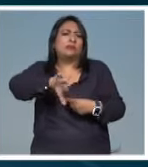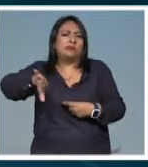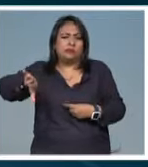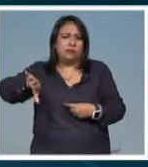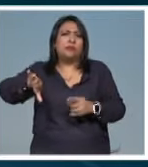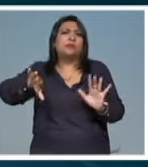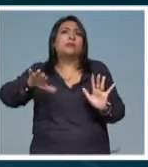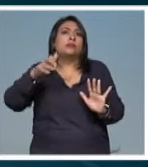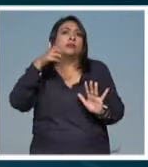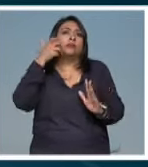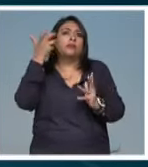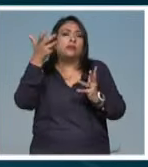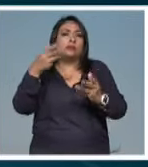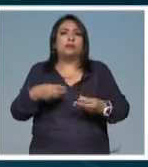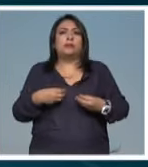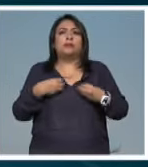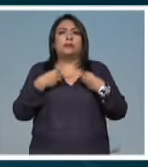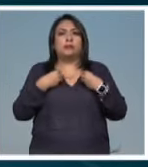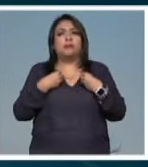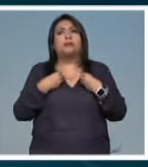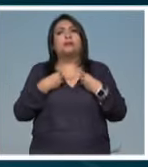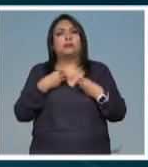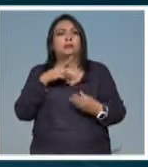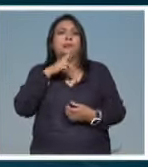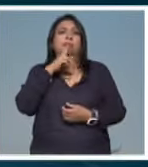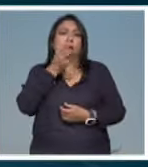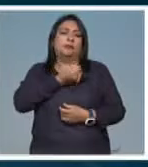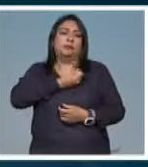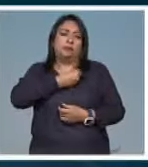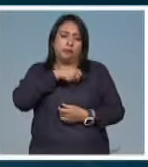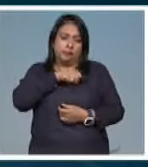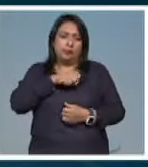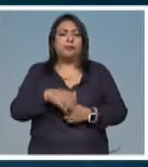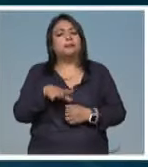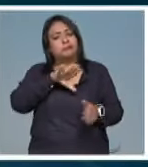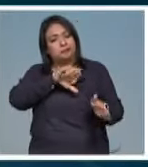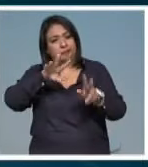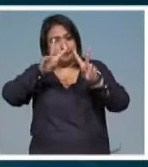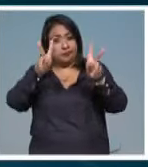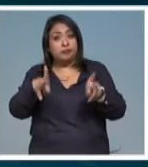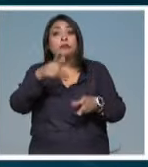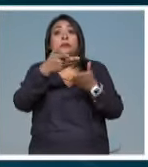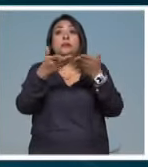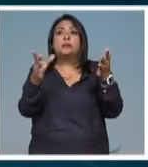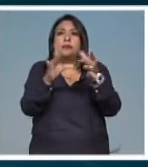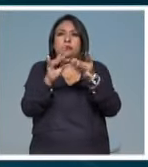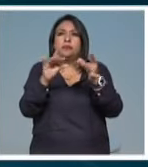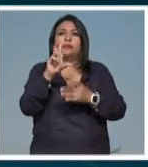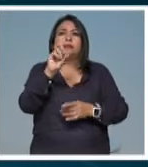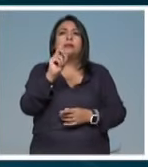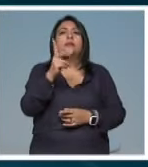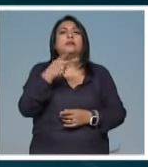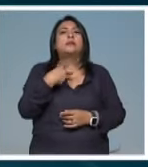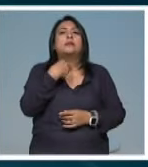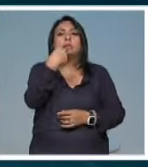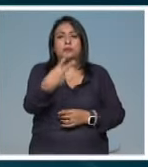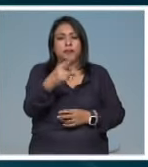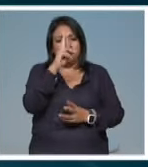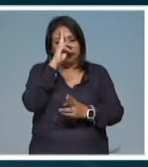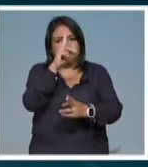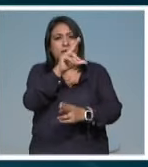y aspirar a una vida mucho, mucho más sana. En otros temas les comentamos que 30 voces le